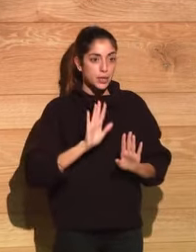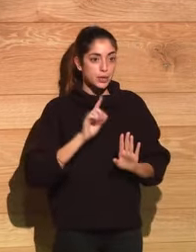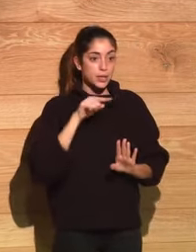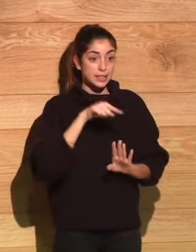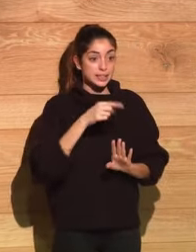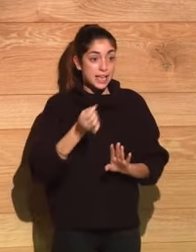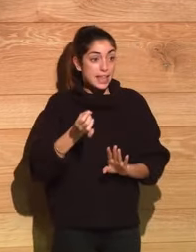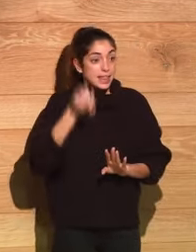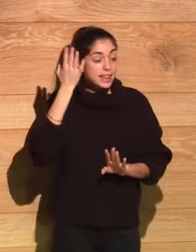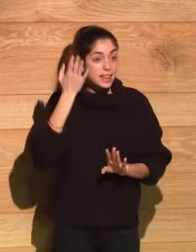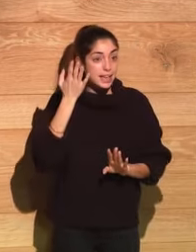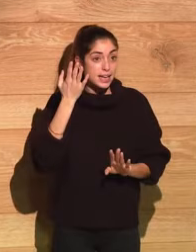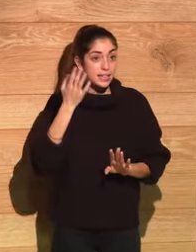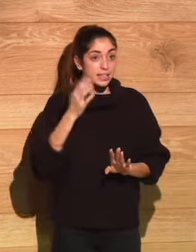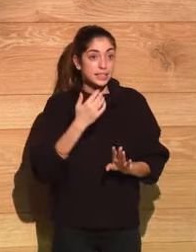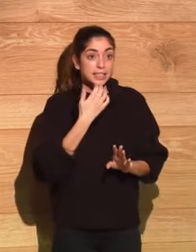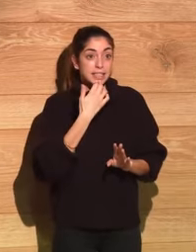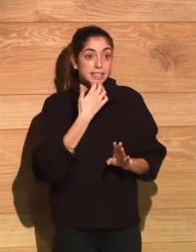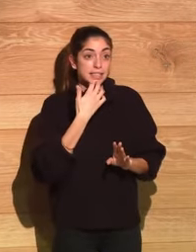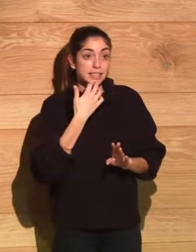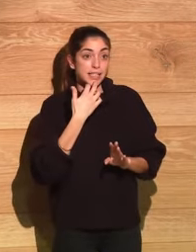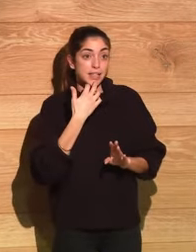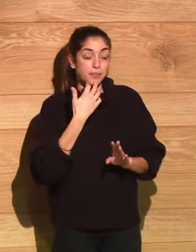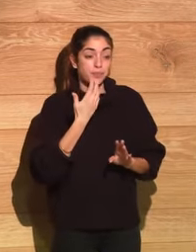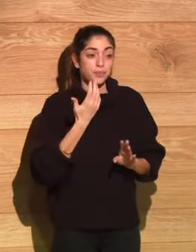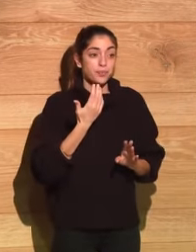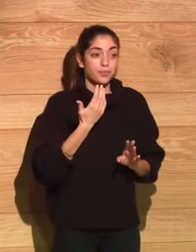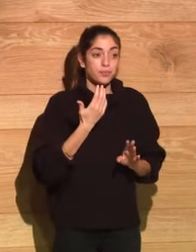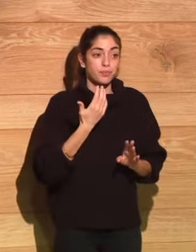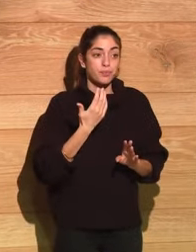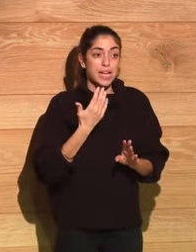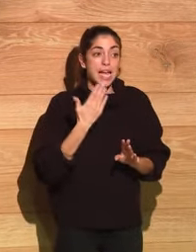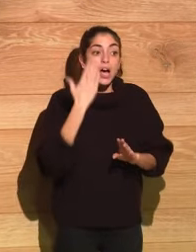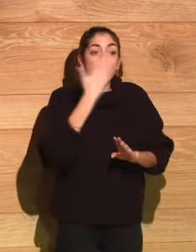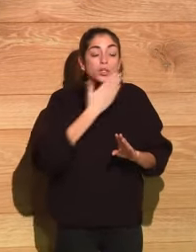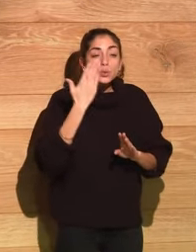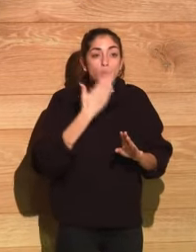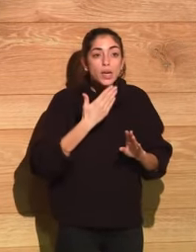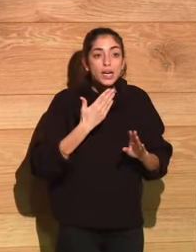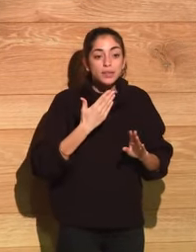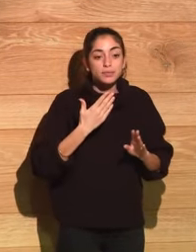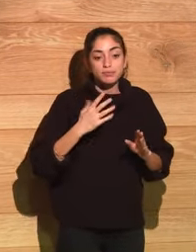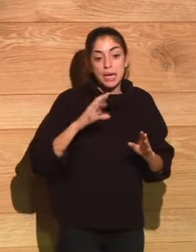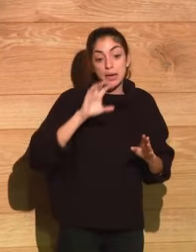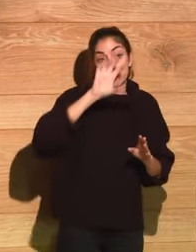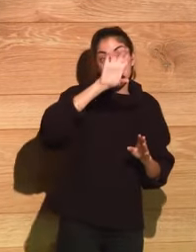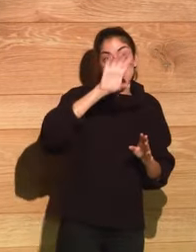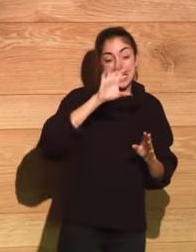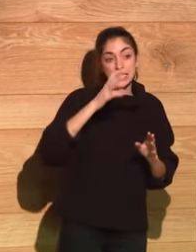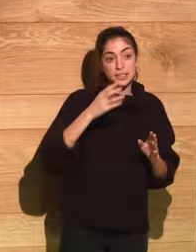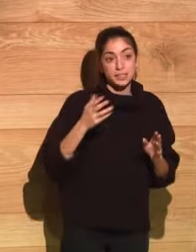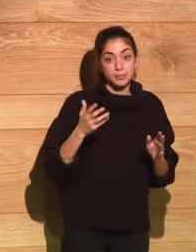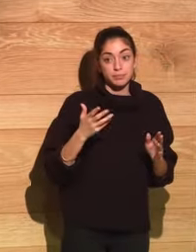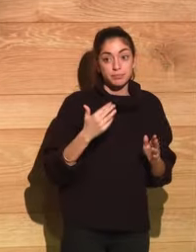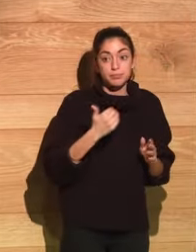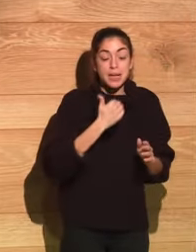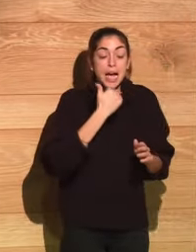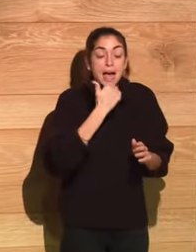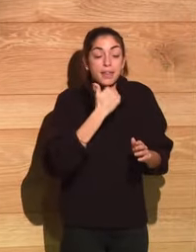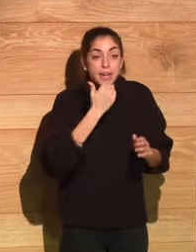quiere crecer intelectualmente en nuestro país, no pasar ni por delante, quiero decir, o sea, dar un rodeo.